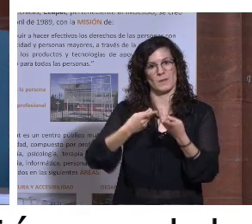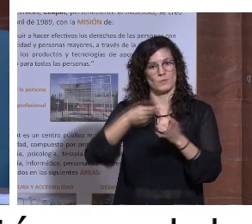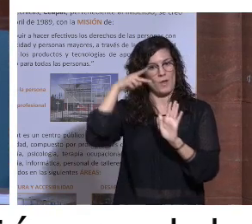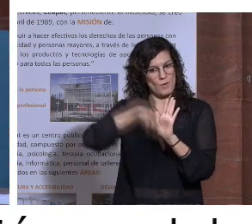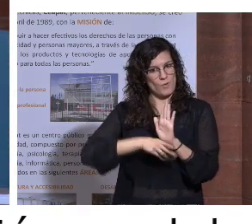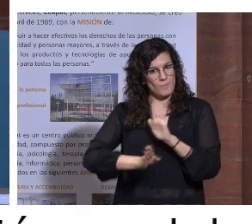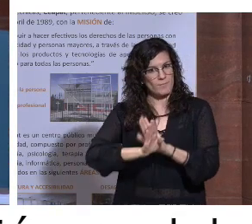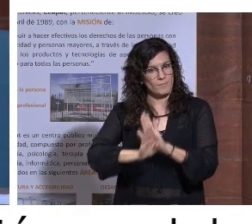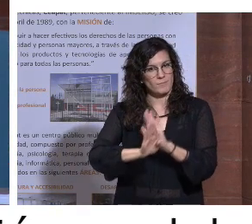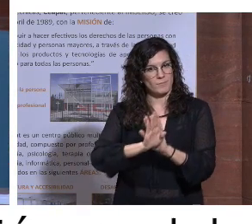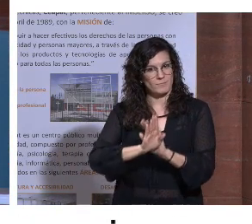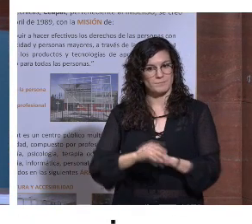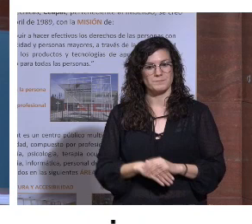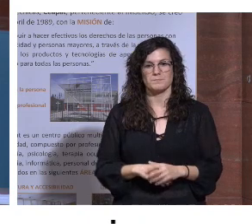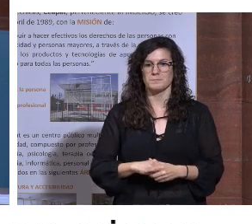vigor actualmente.